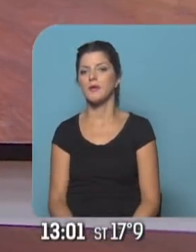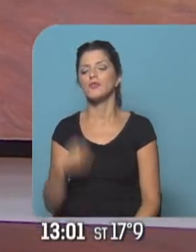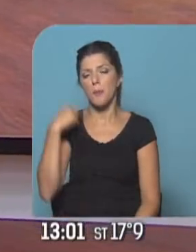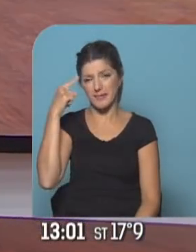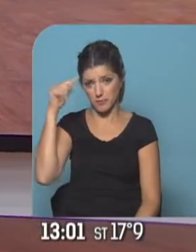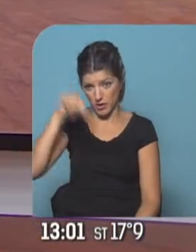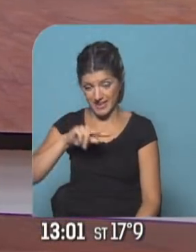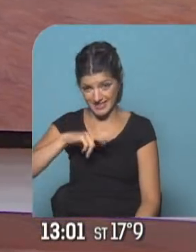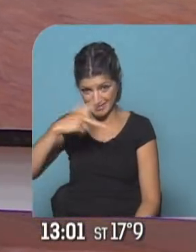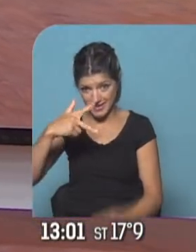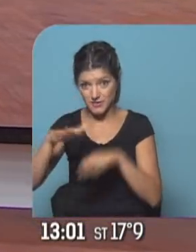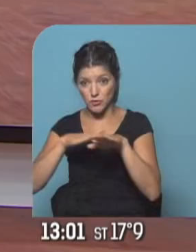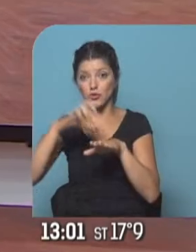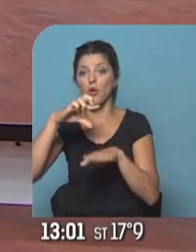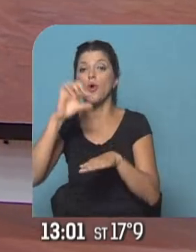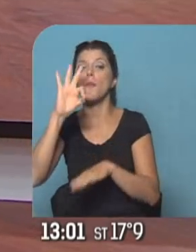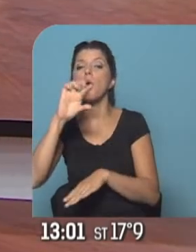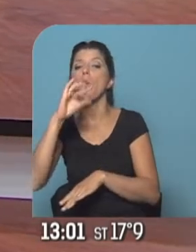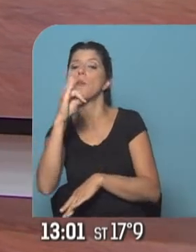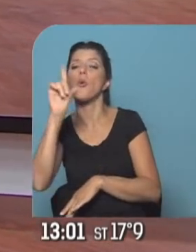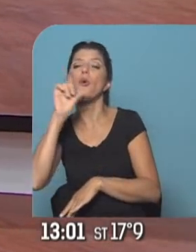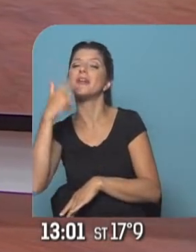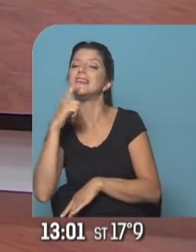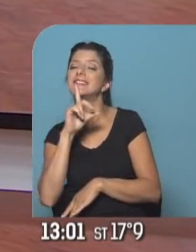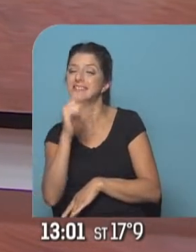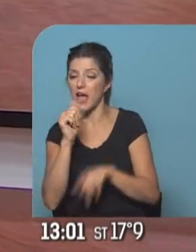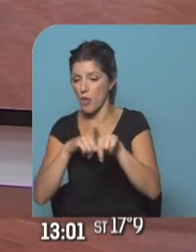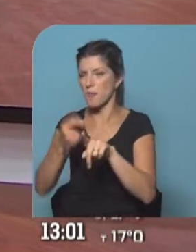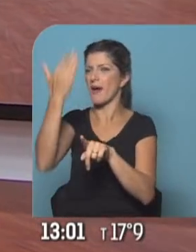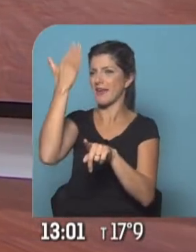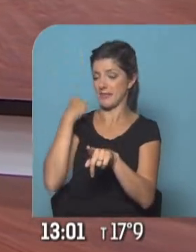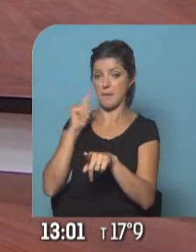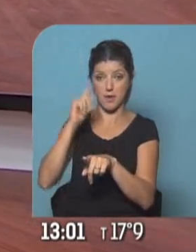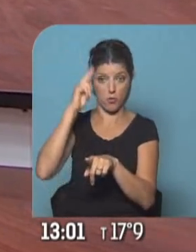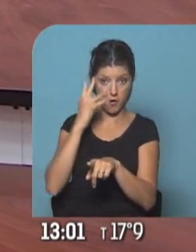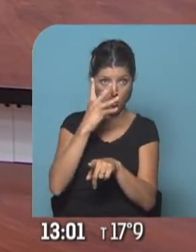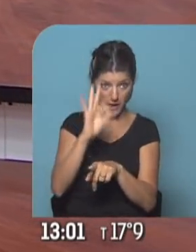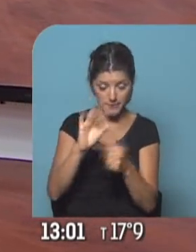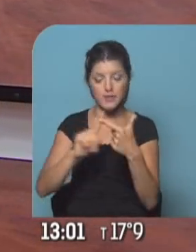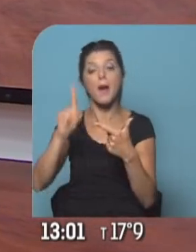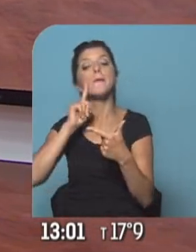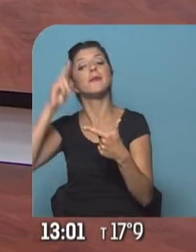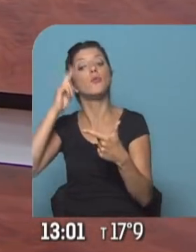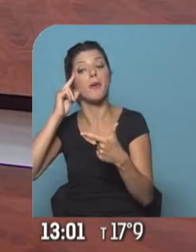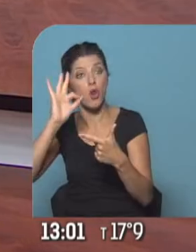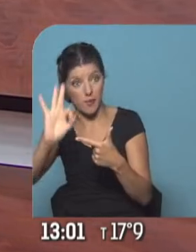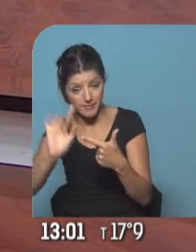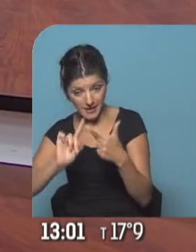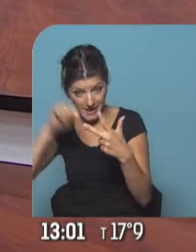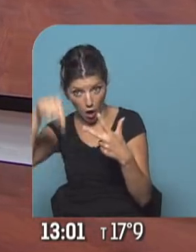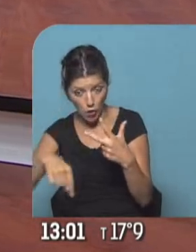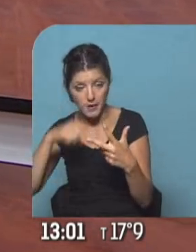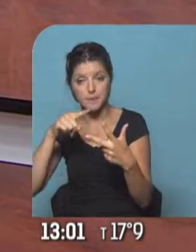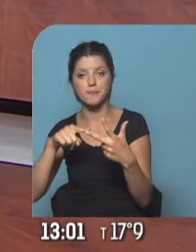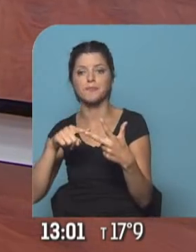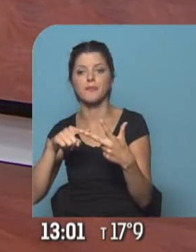tercera ola populista en América Latina, así como los hubo en los 40 y en los 90, esta tercera ola, en términos del populismo